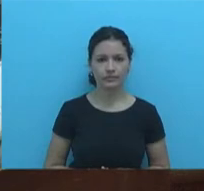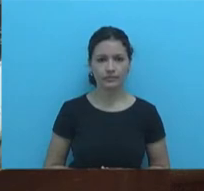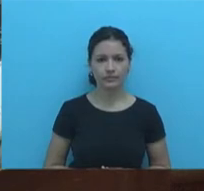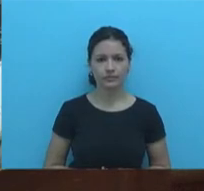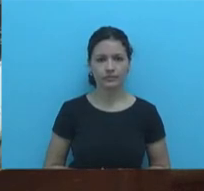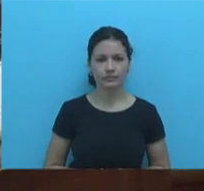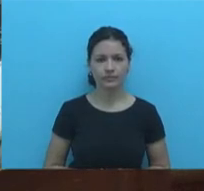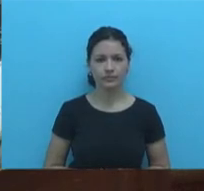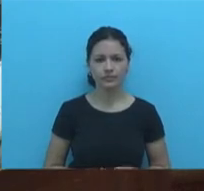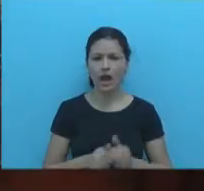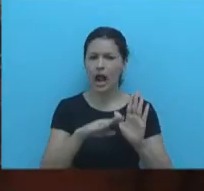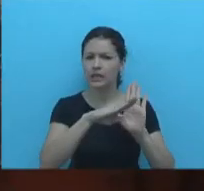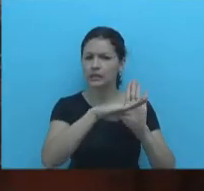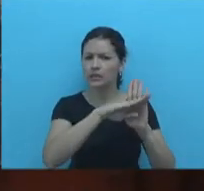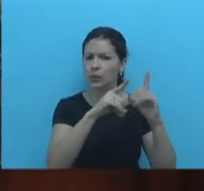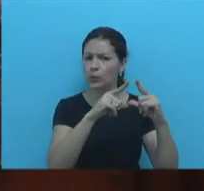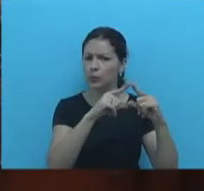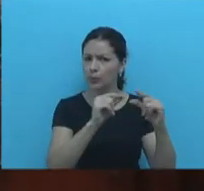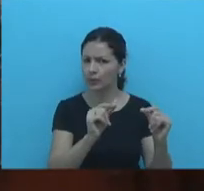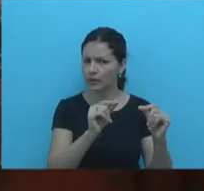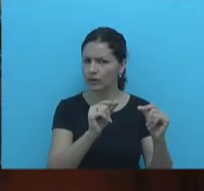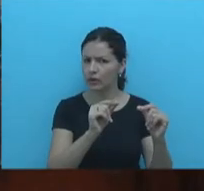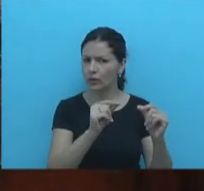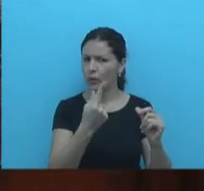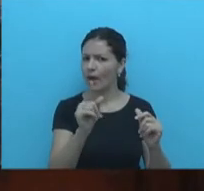¿Qué artículo particularmente? A ver si me orientan.